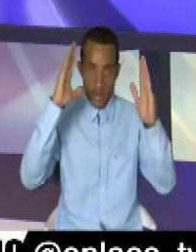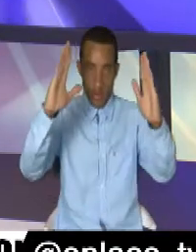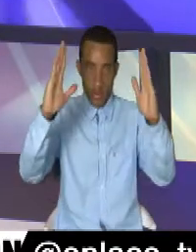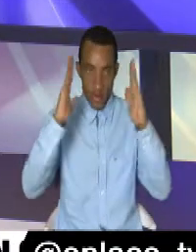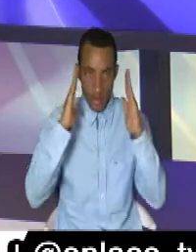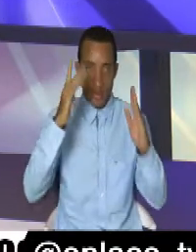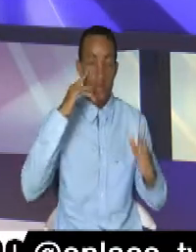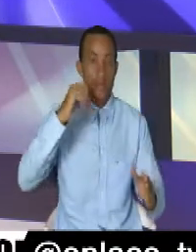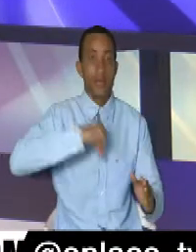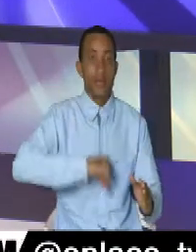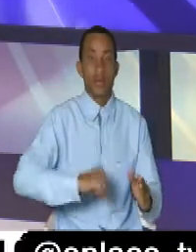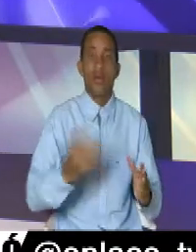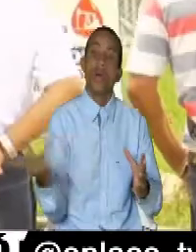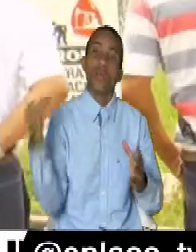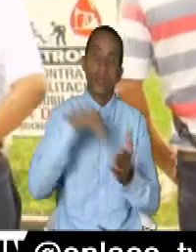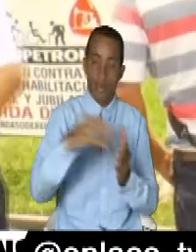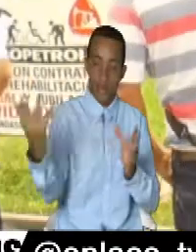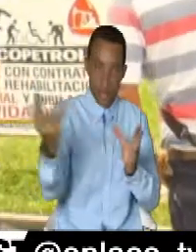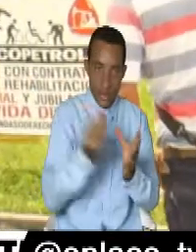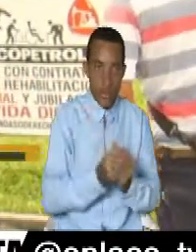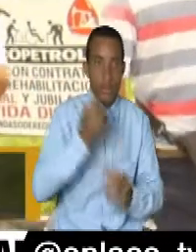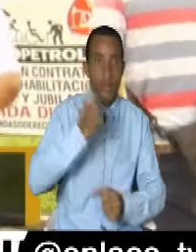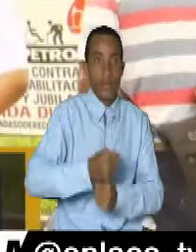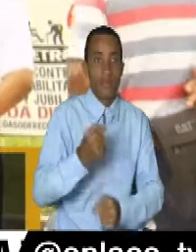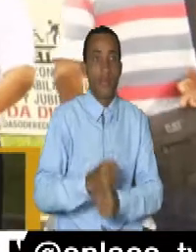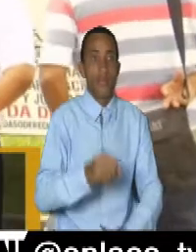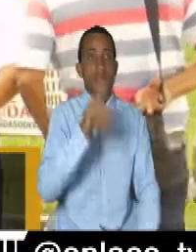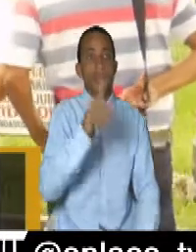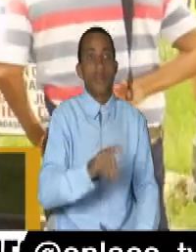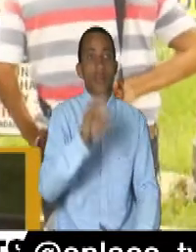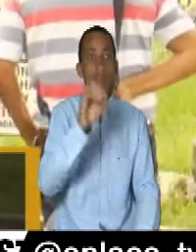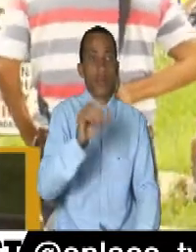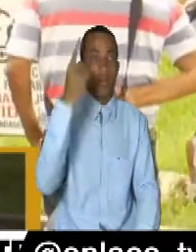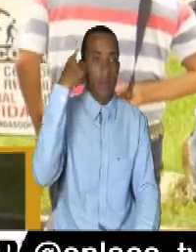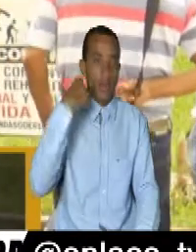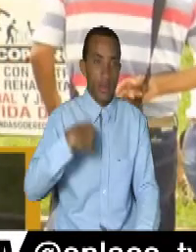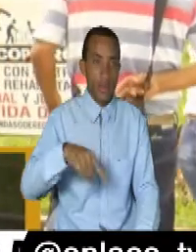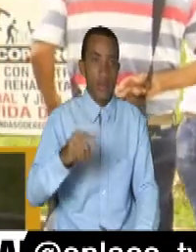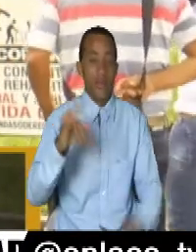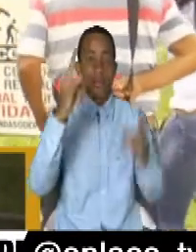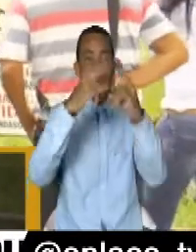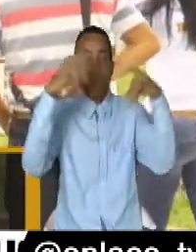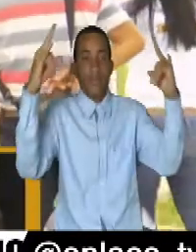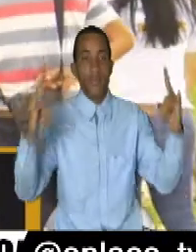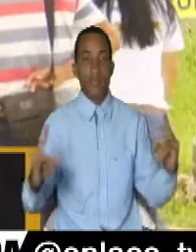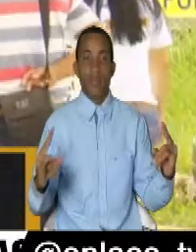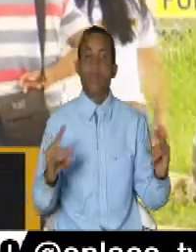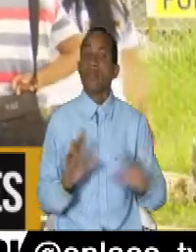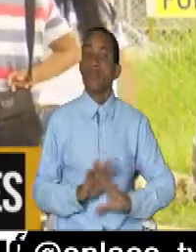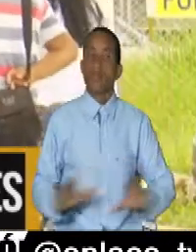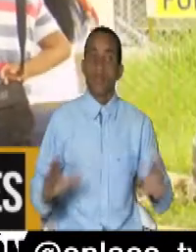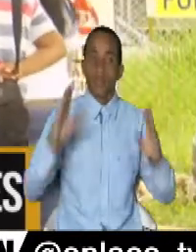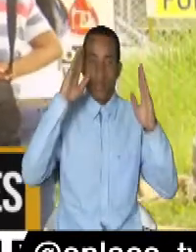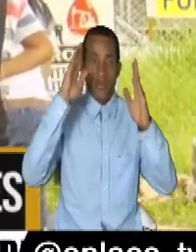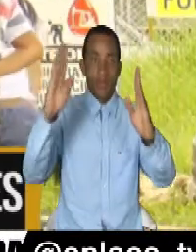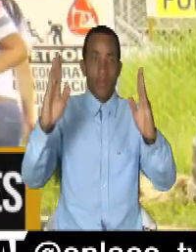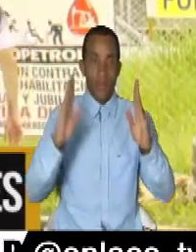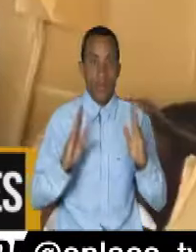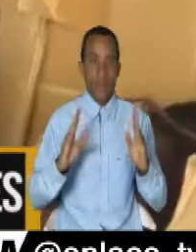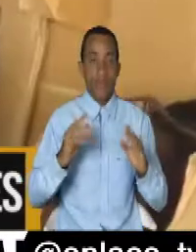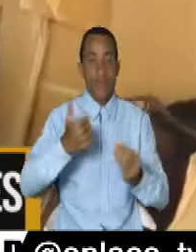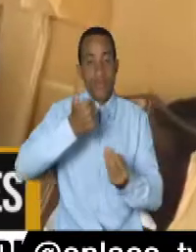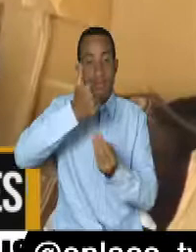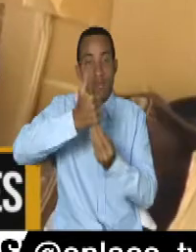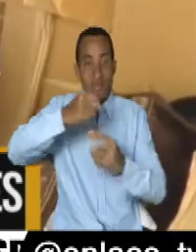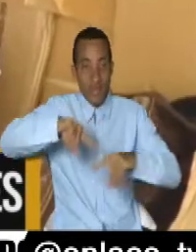derechos laborales. 60 días cumplen en la carpa de la resistencia quienes de esta manera intentan llamar la atención de las directivas de